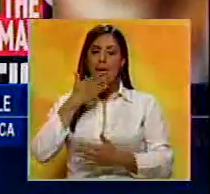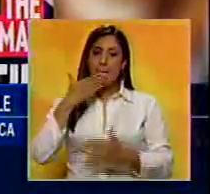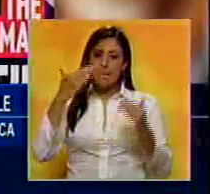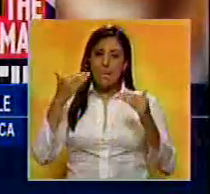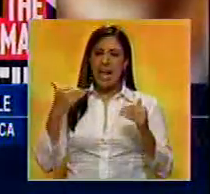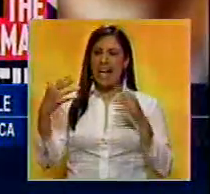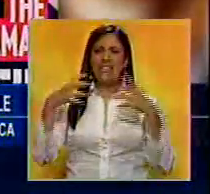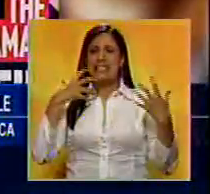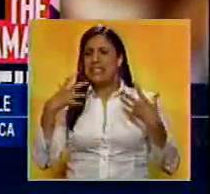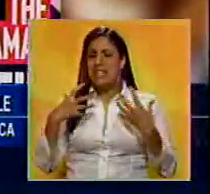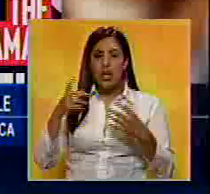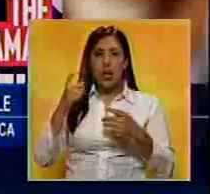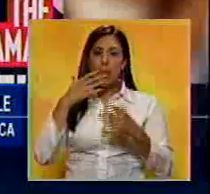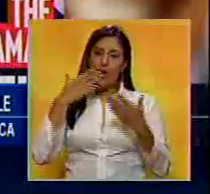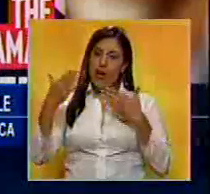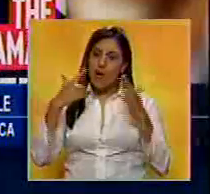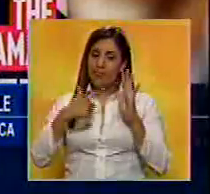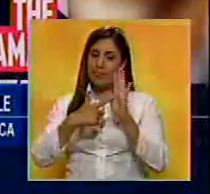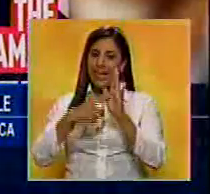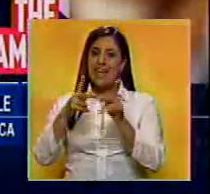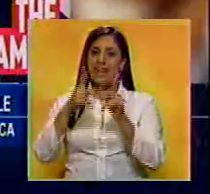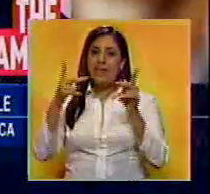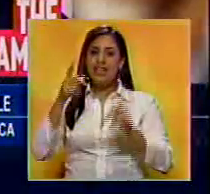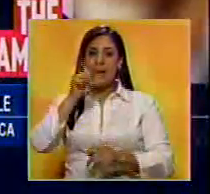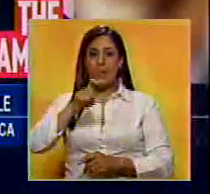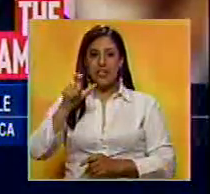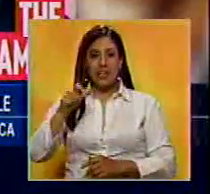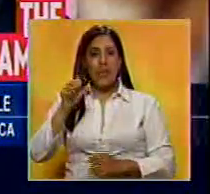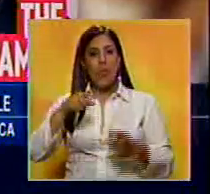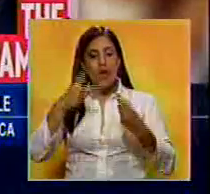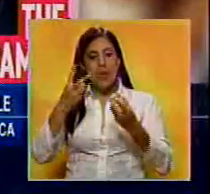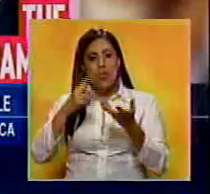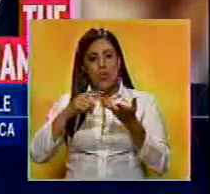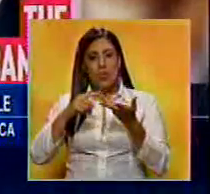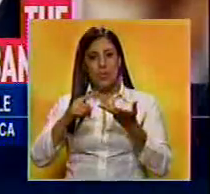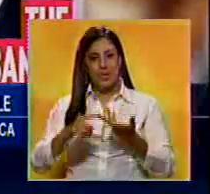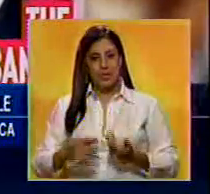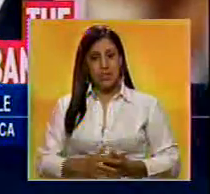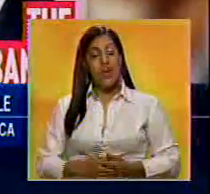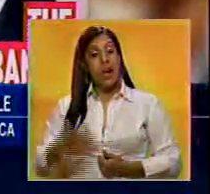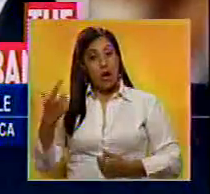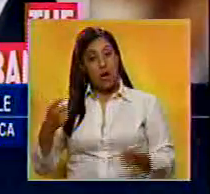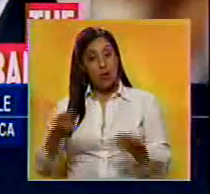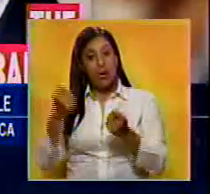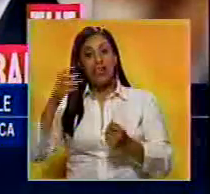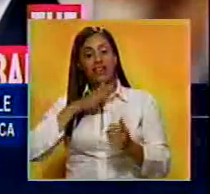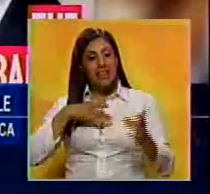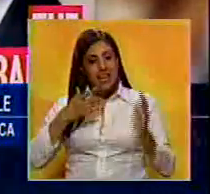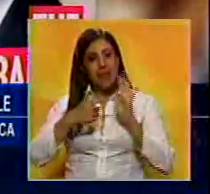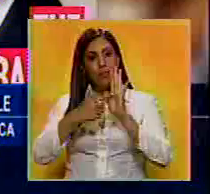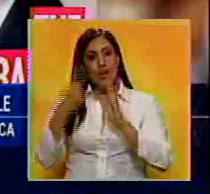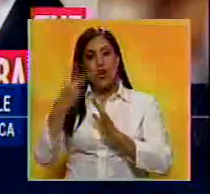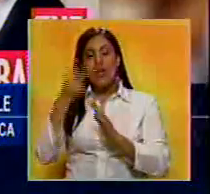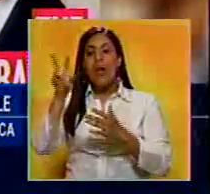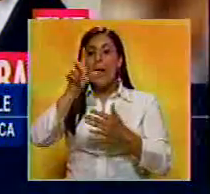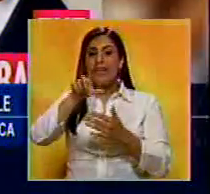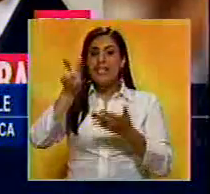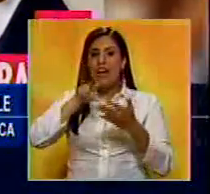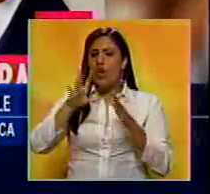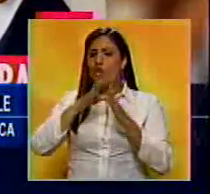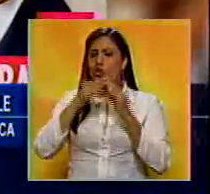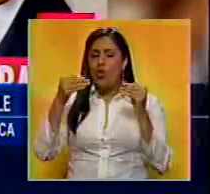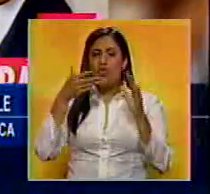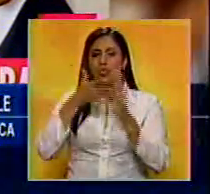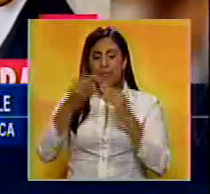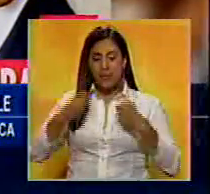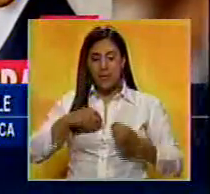menos y lo compartieron con la revista people para su nuevo número la publicación quiere mostrar a sus lectores todo sobre la